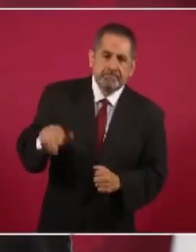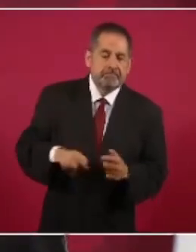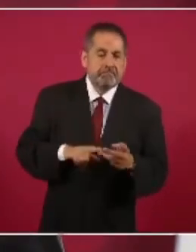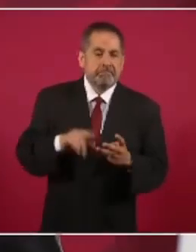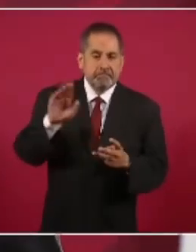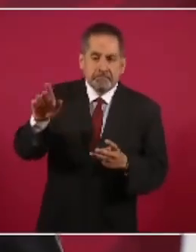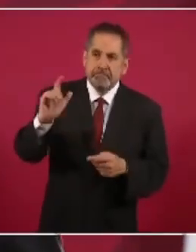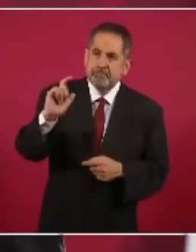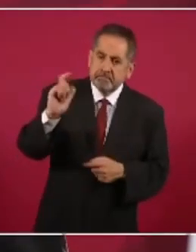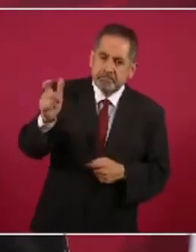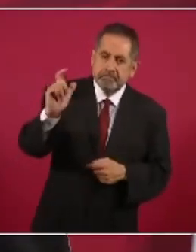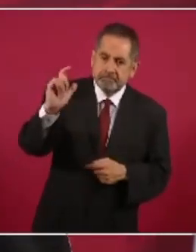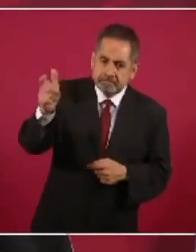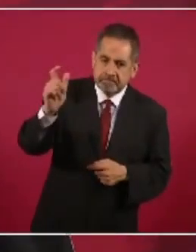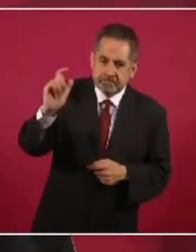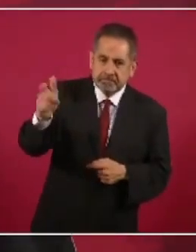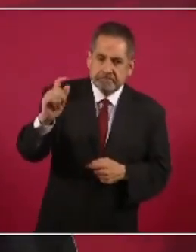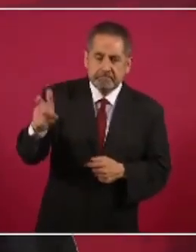pagando.